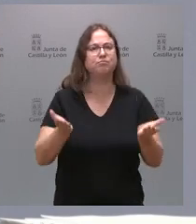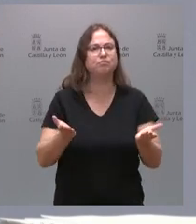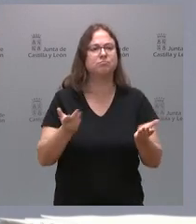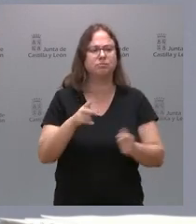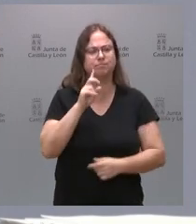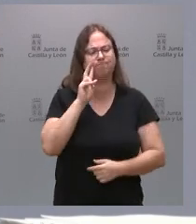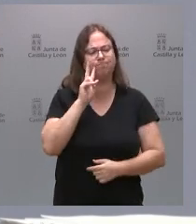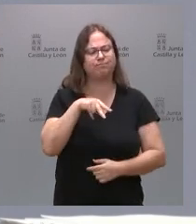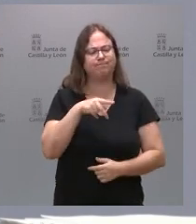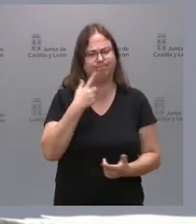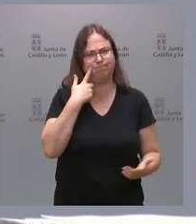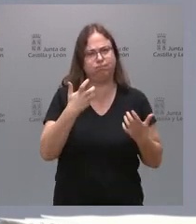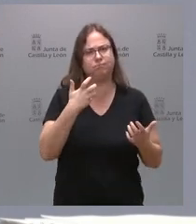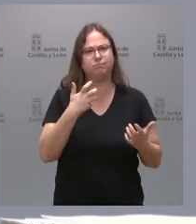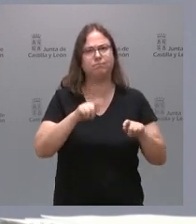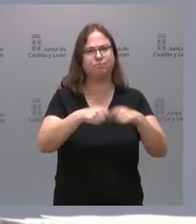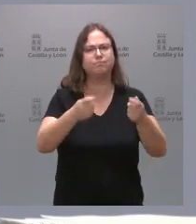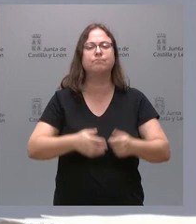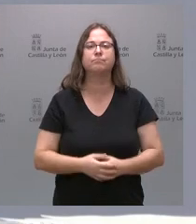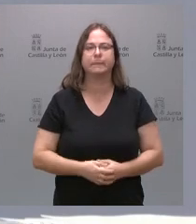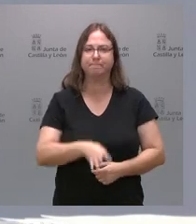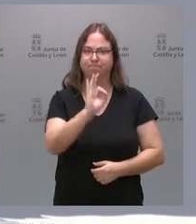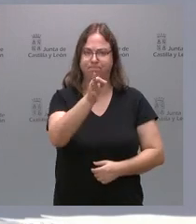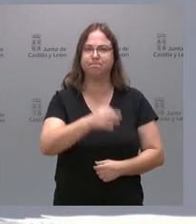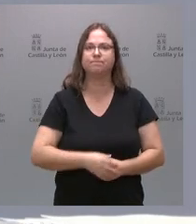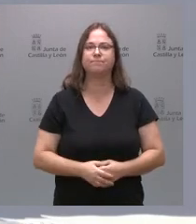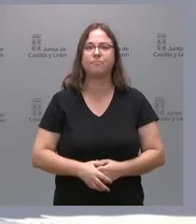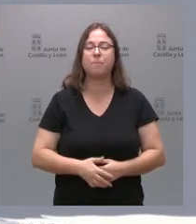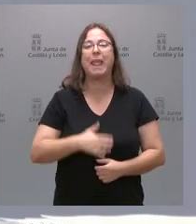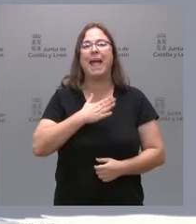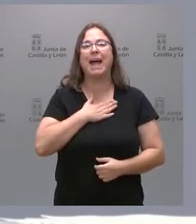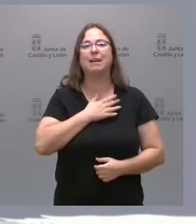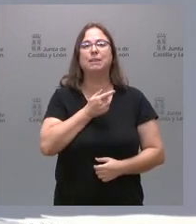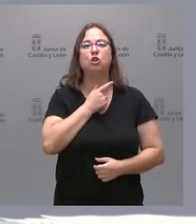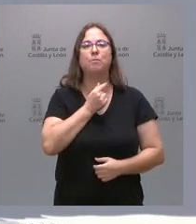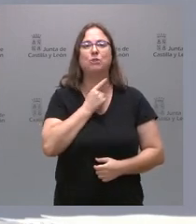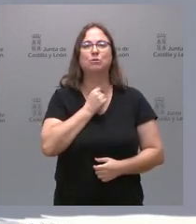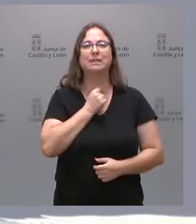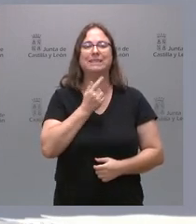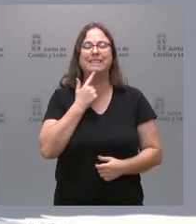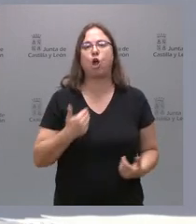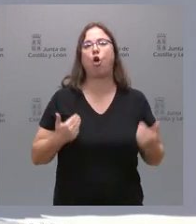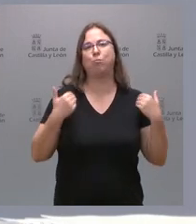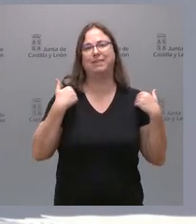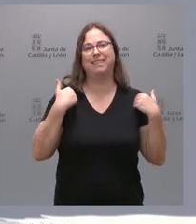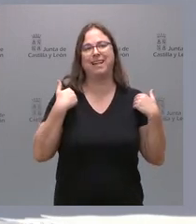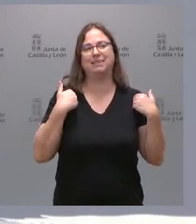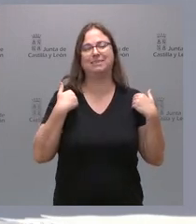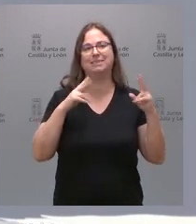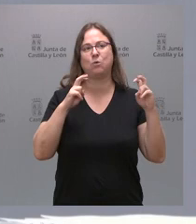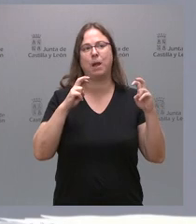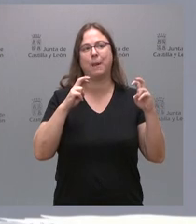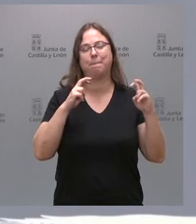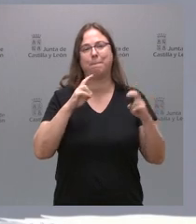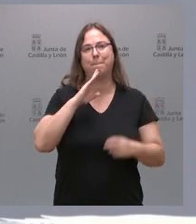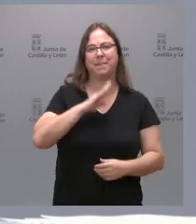son de temperatura no sí no yo no me gusta el término de si las competencias son más